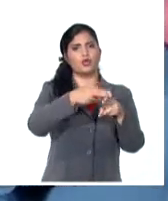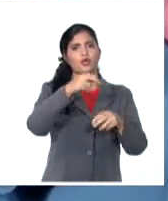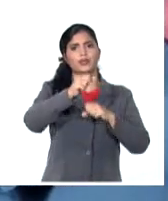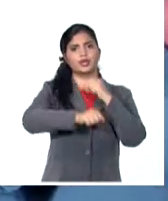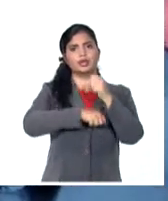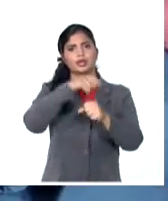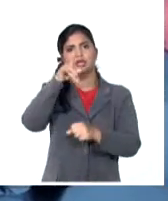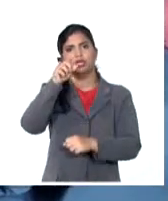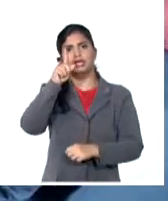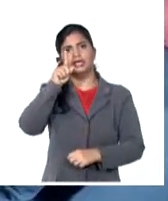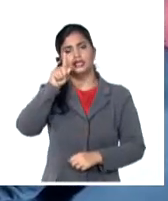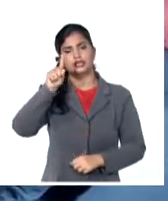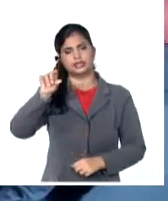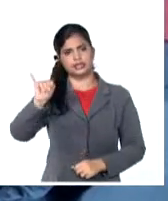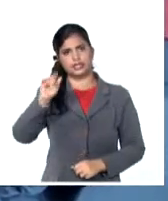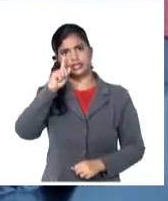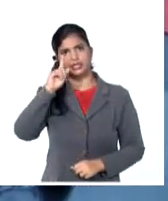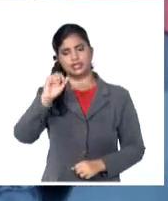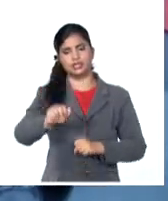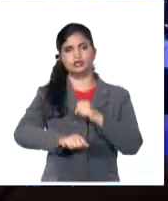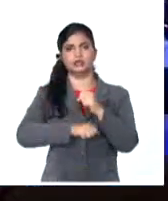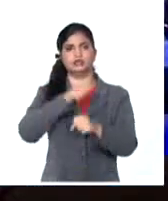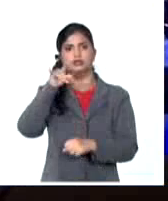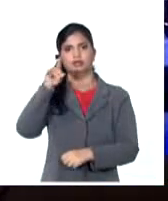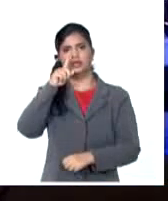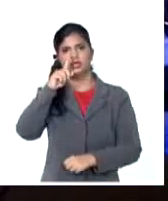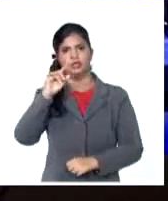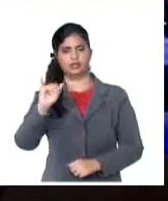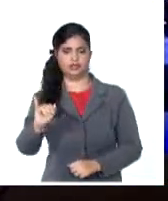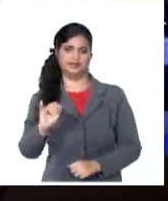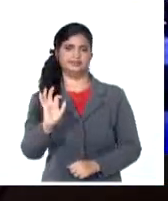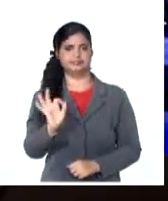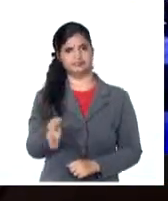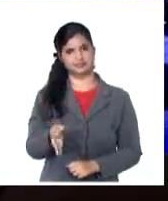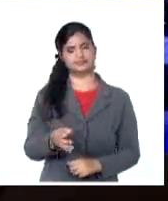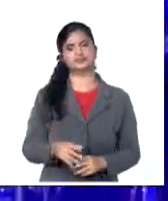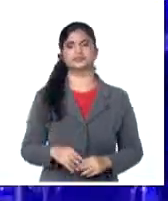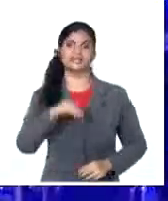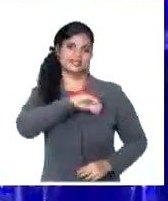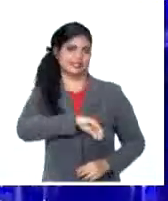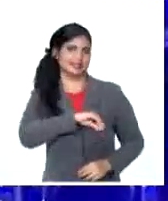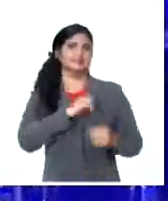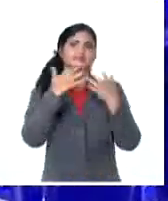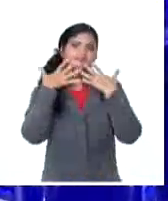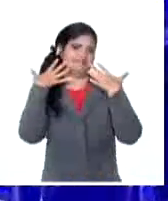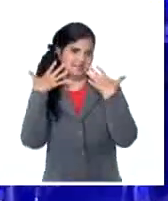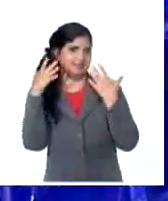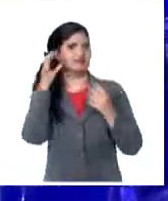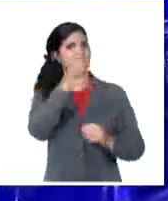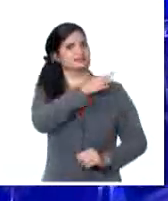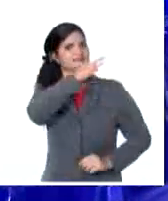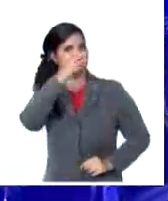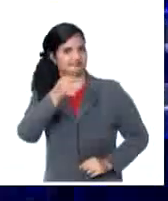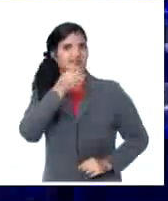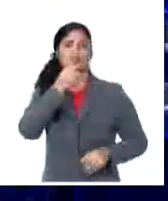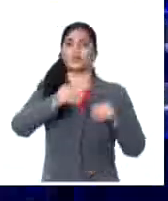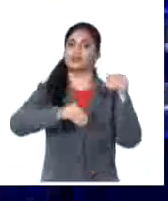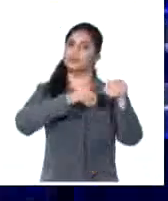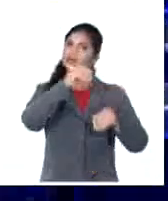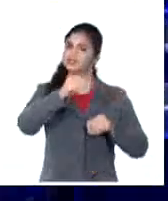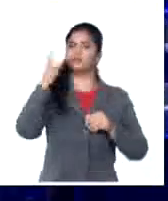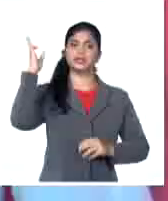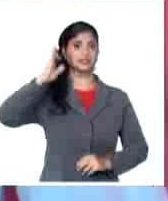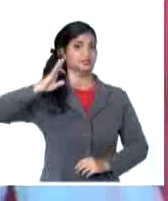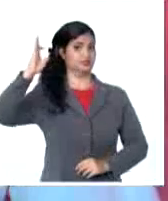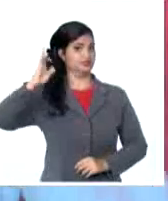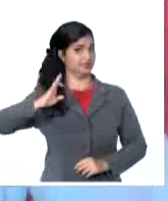hace unos meses atrás, y bueno, entonces eso es lo que vamos a ofrecerle al público. Nos sentimos súper honrados, súper orgullosos de poder participar en este festival,